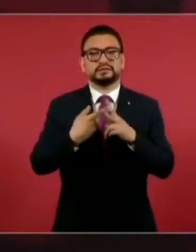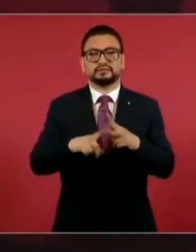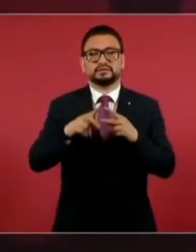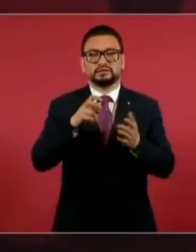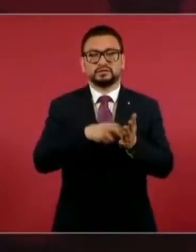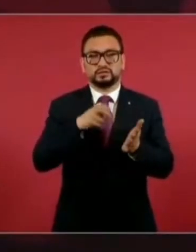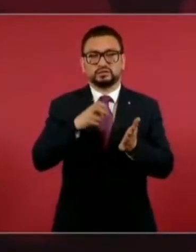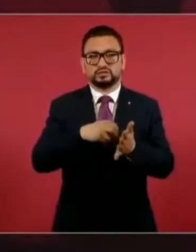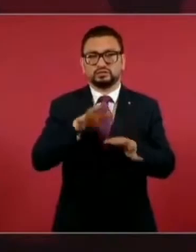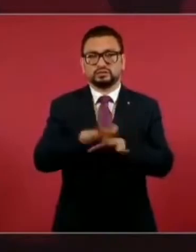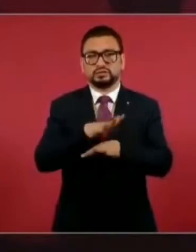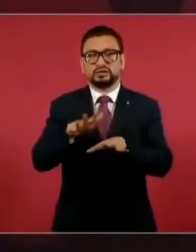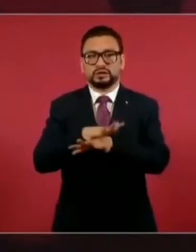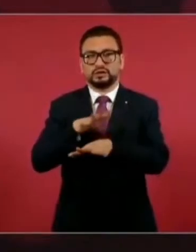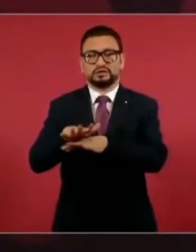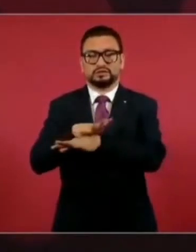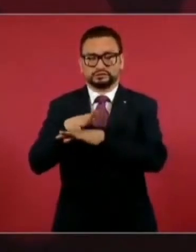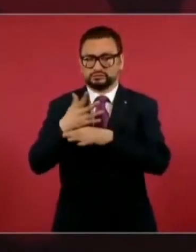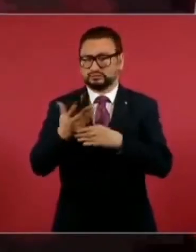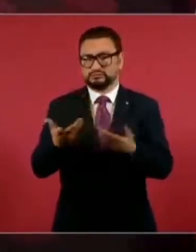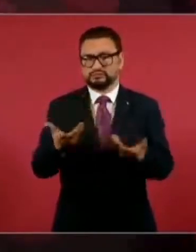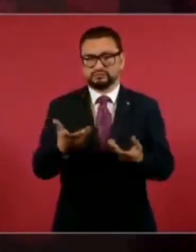reformas estructurales?